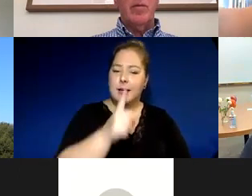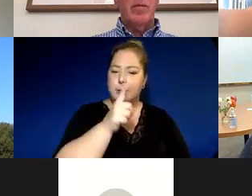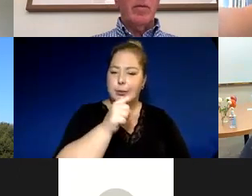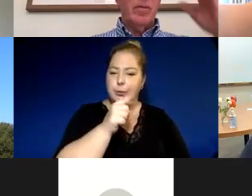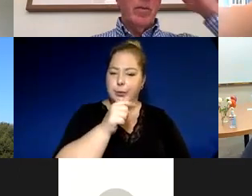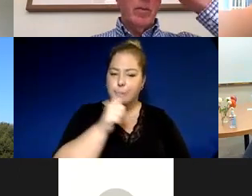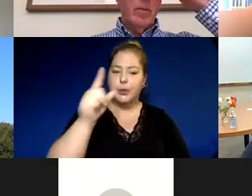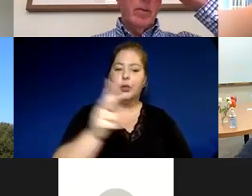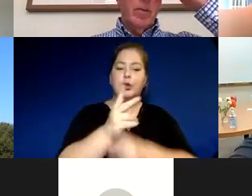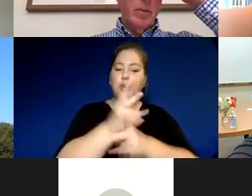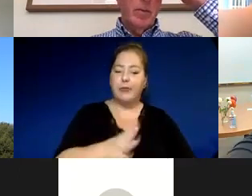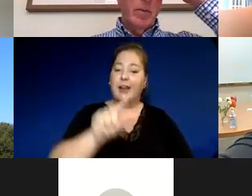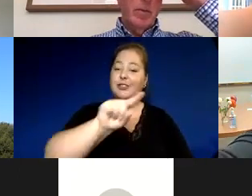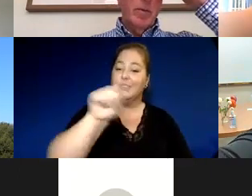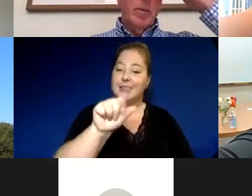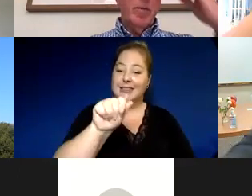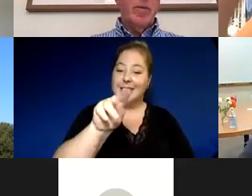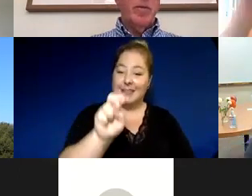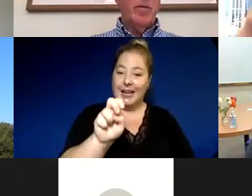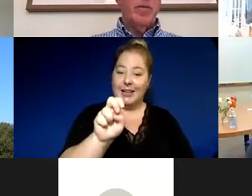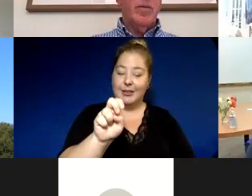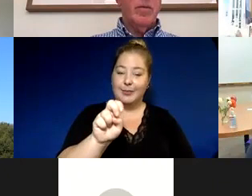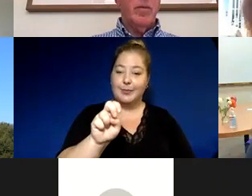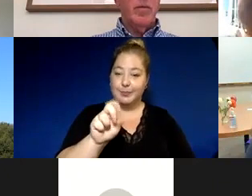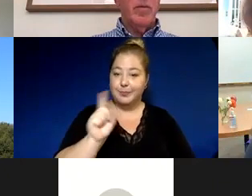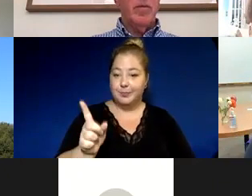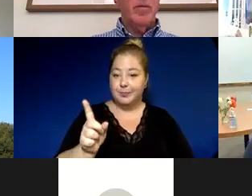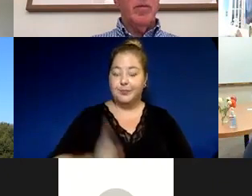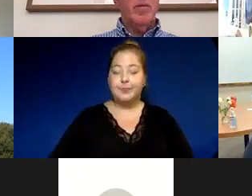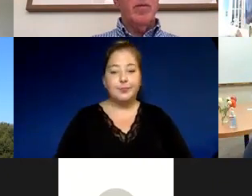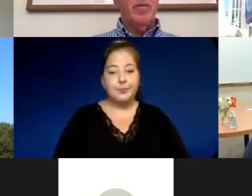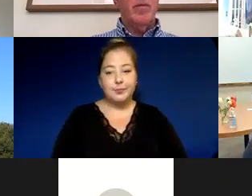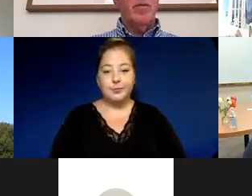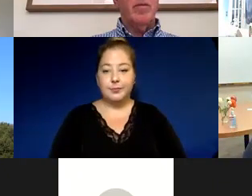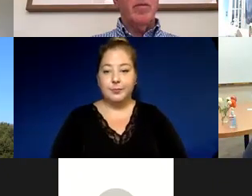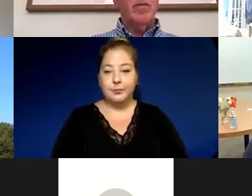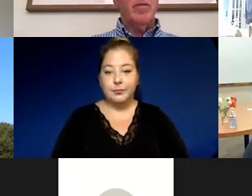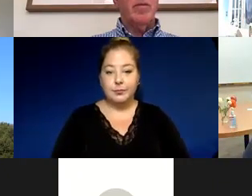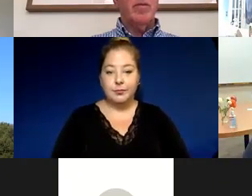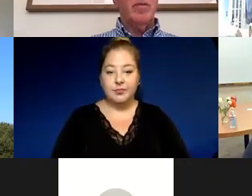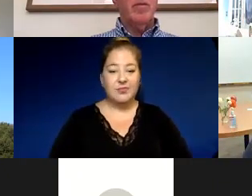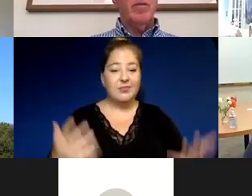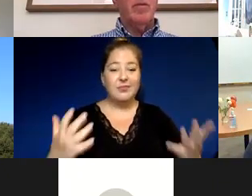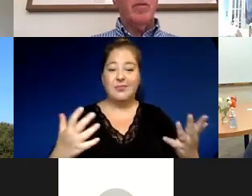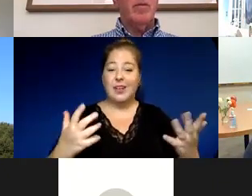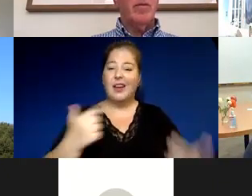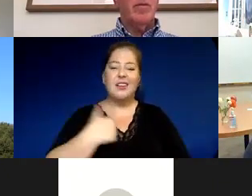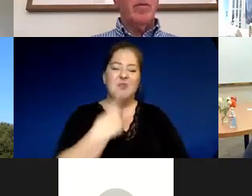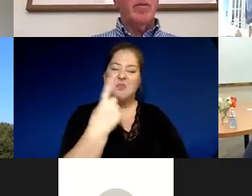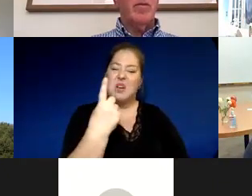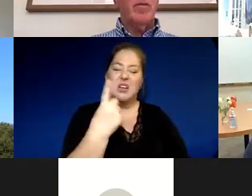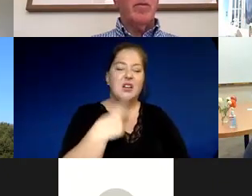Y ahora la supervisora Zen. ¿Tiene alguna actualización? Sí. En cuanto a consideraciones relacionadas a la